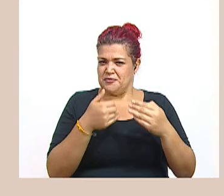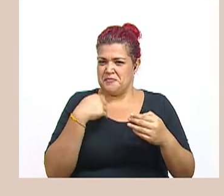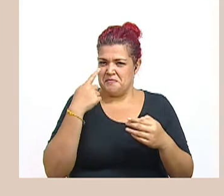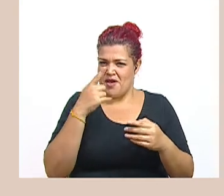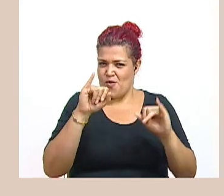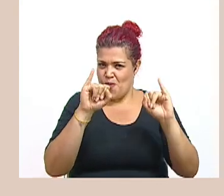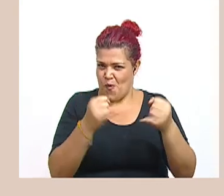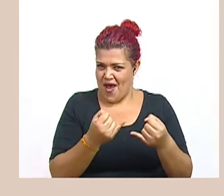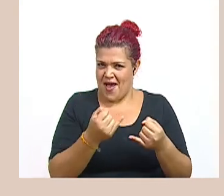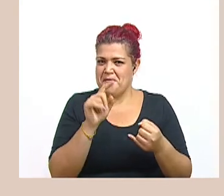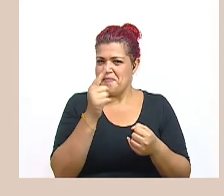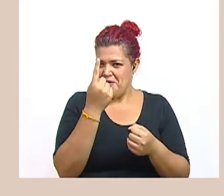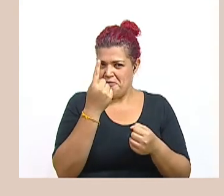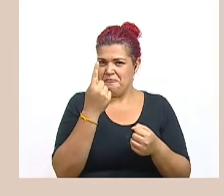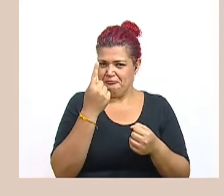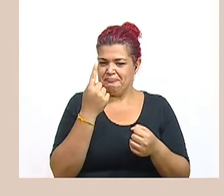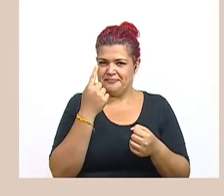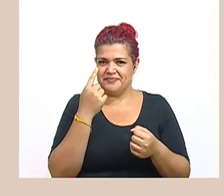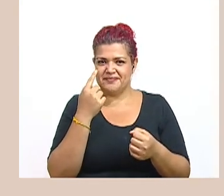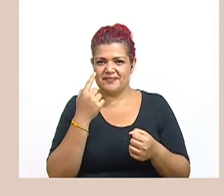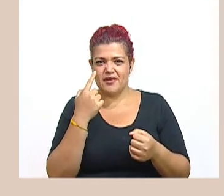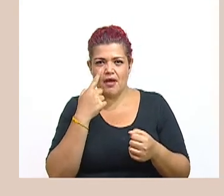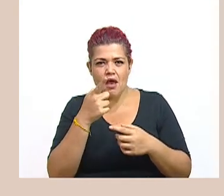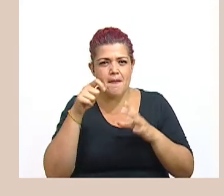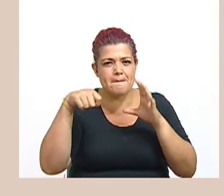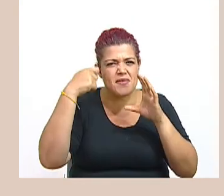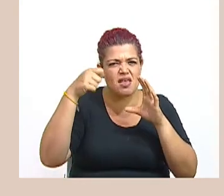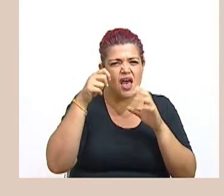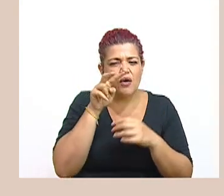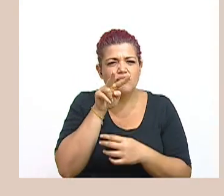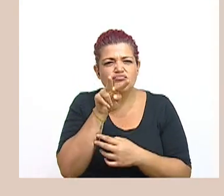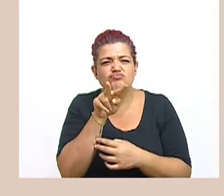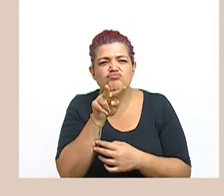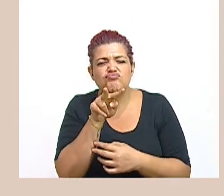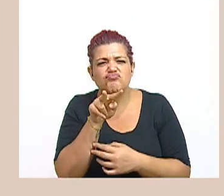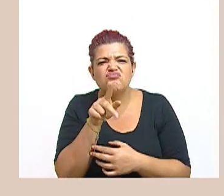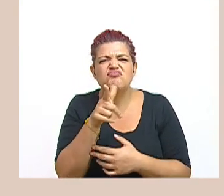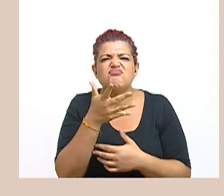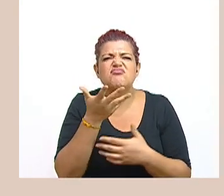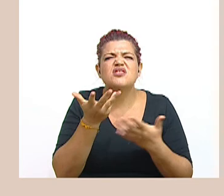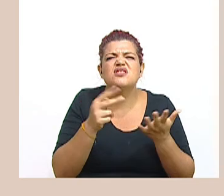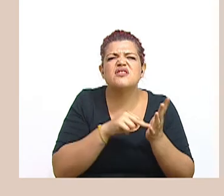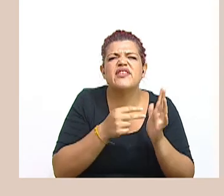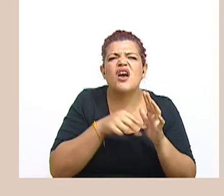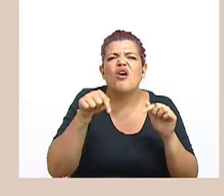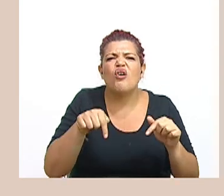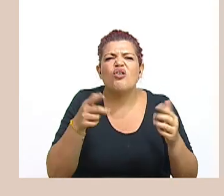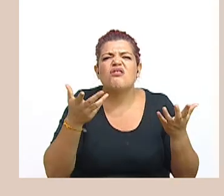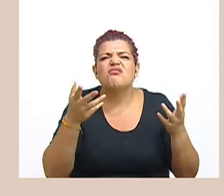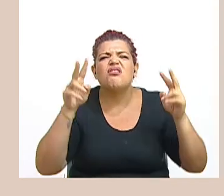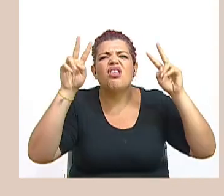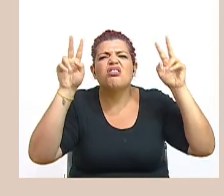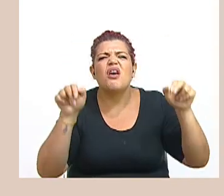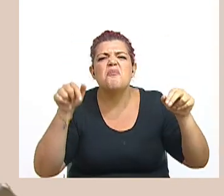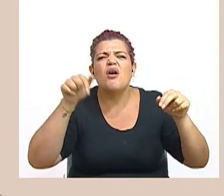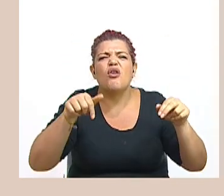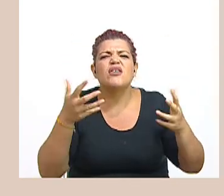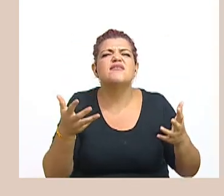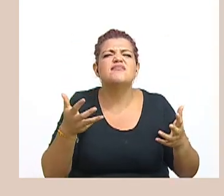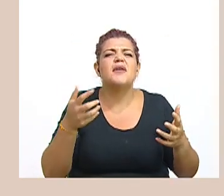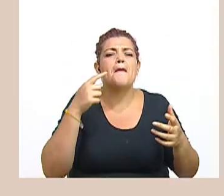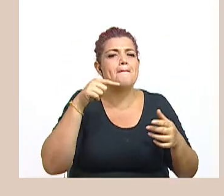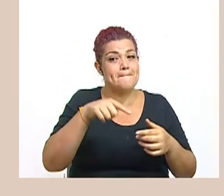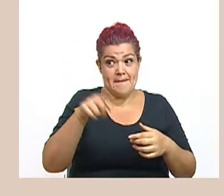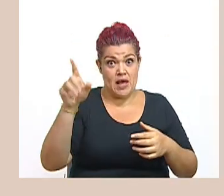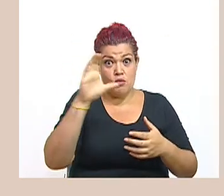juego, vamos a hacer una dinámica. Te pongo un video y tú me dices de qué se trata la temática de hoy. ¿Qué te parece? Corre a buscar